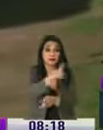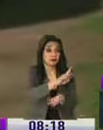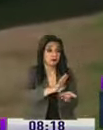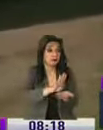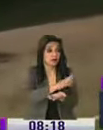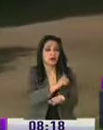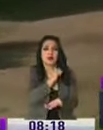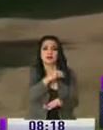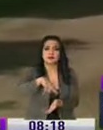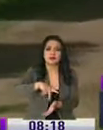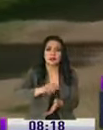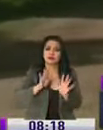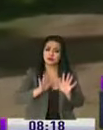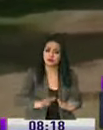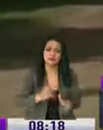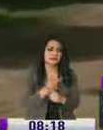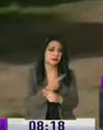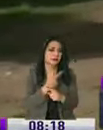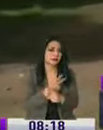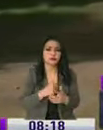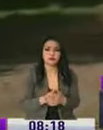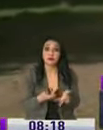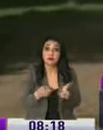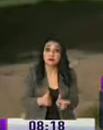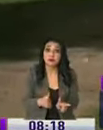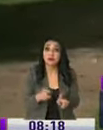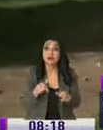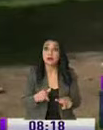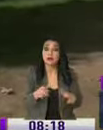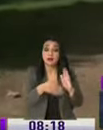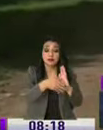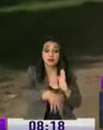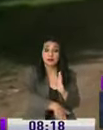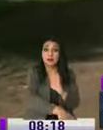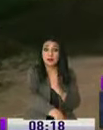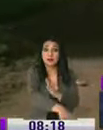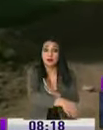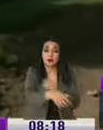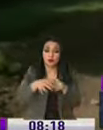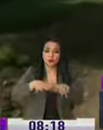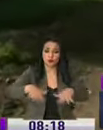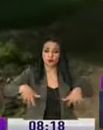urbanizaciones que nosotros estamos aquí. Y también acotar que aquí por la quebrada y nosotros que estamos justo